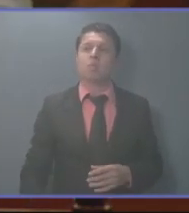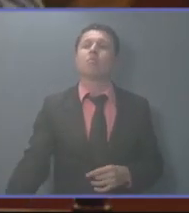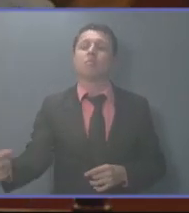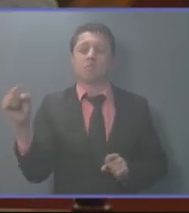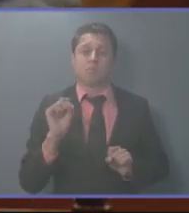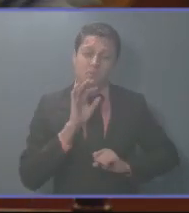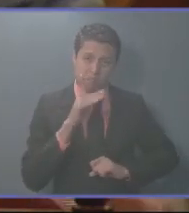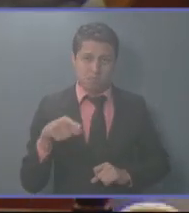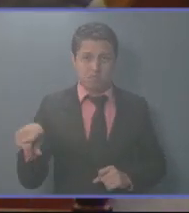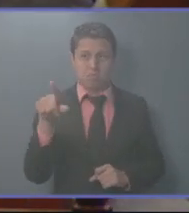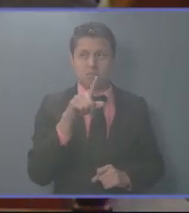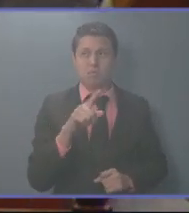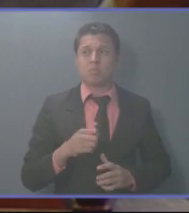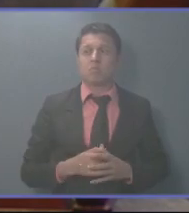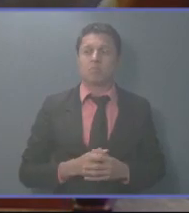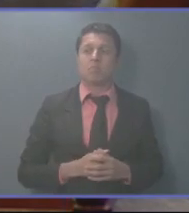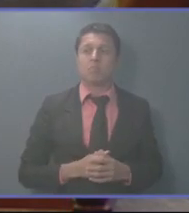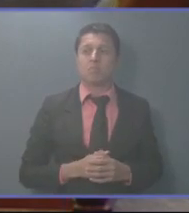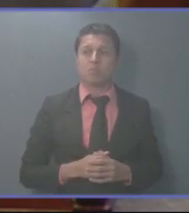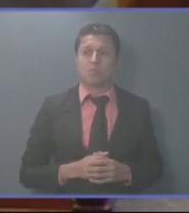Decirles a ustedes